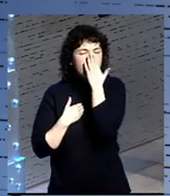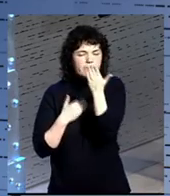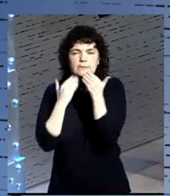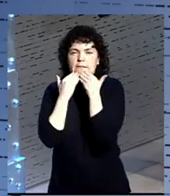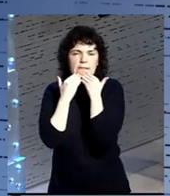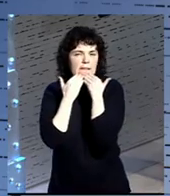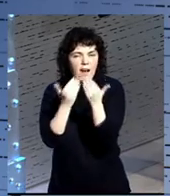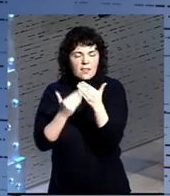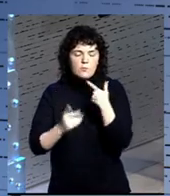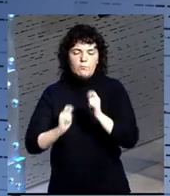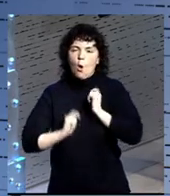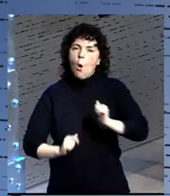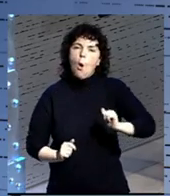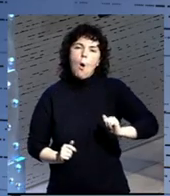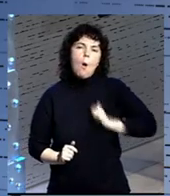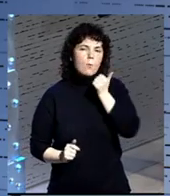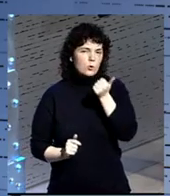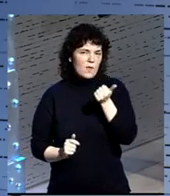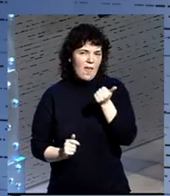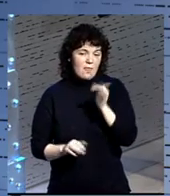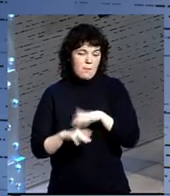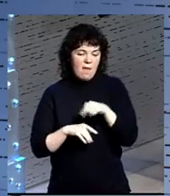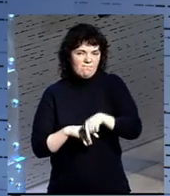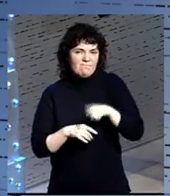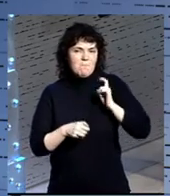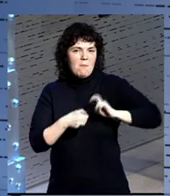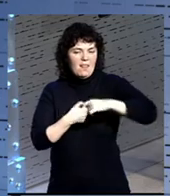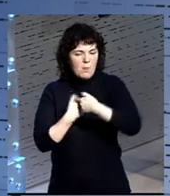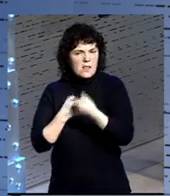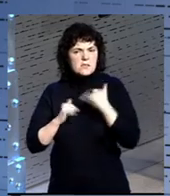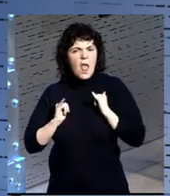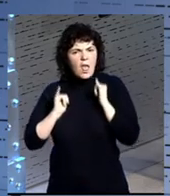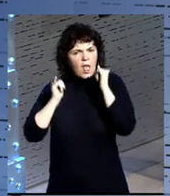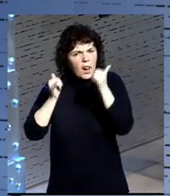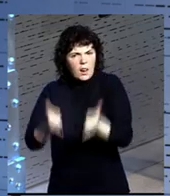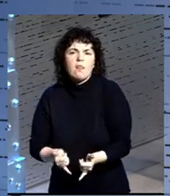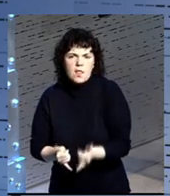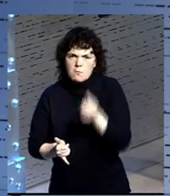tener la oportunidad de participar en una iniciativa como la